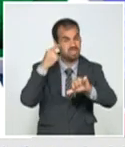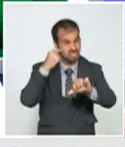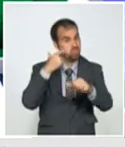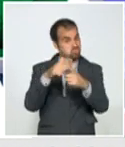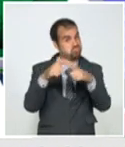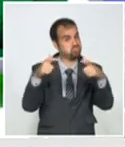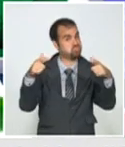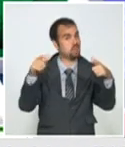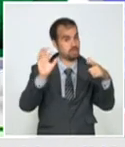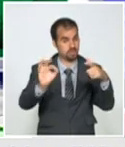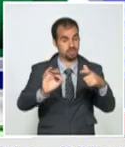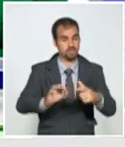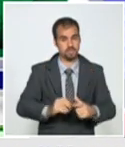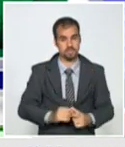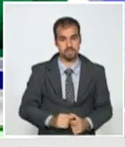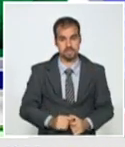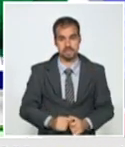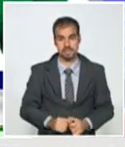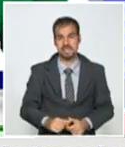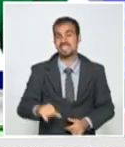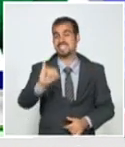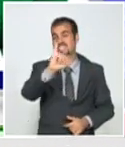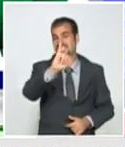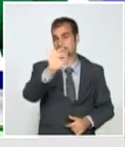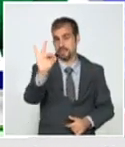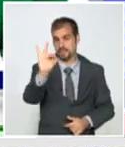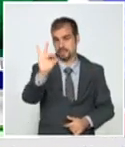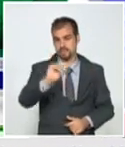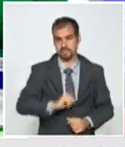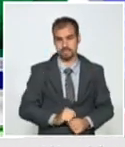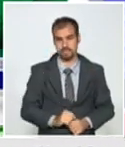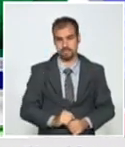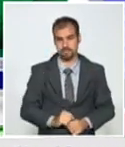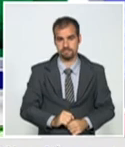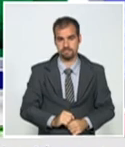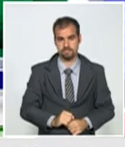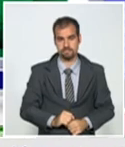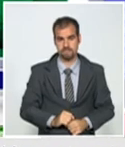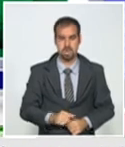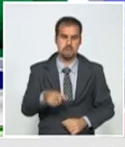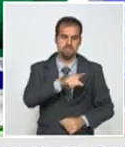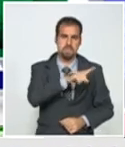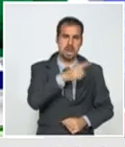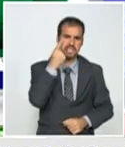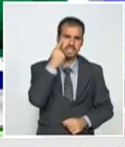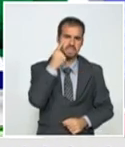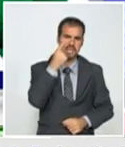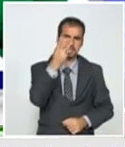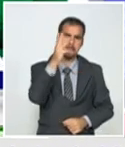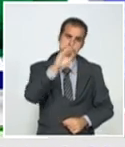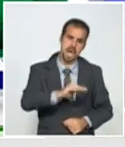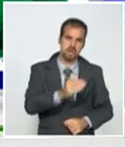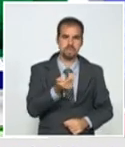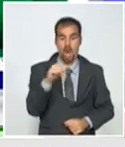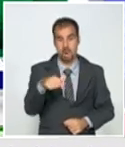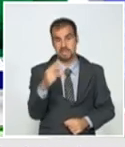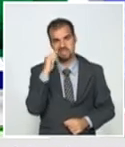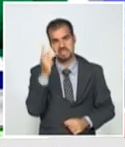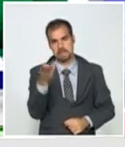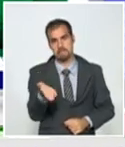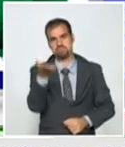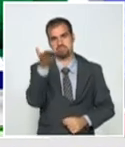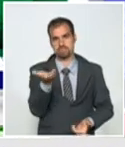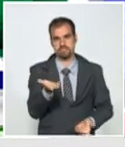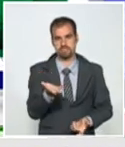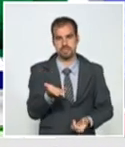intensiva, 67, incluso 3 más que el día anterior, 29 críticos, que